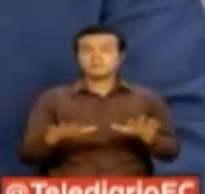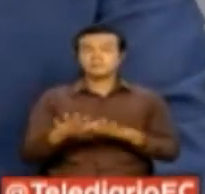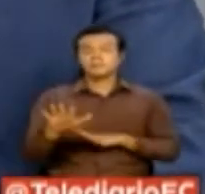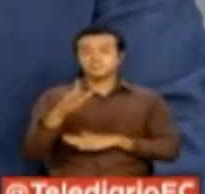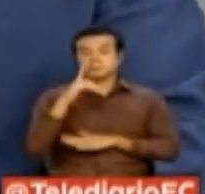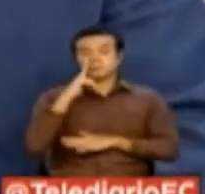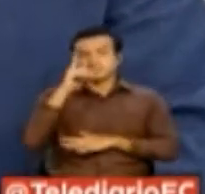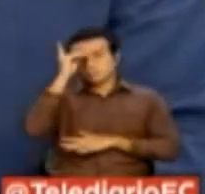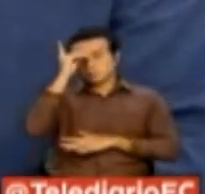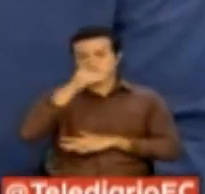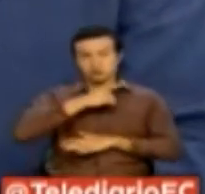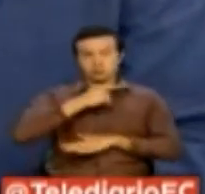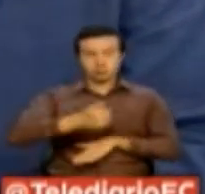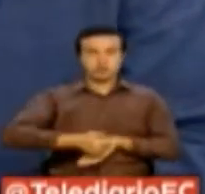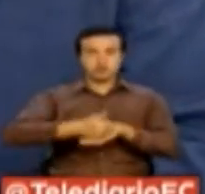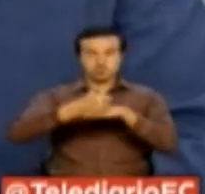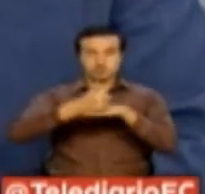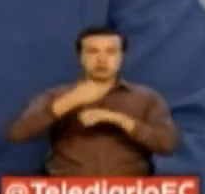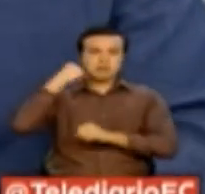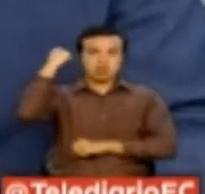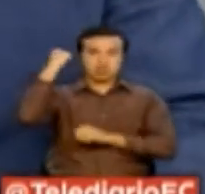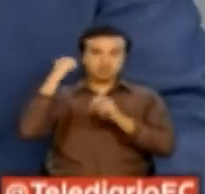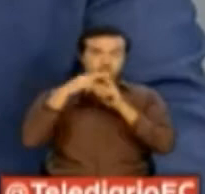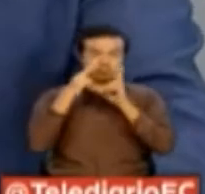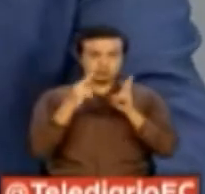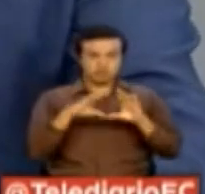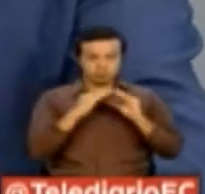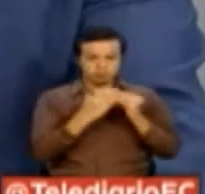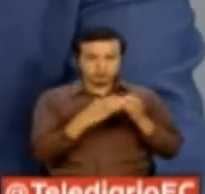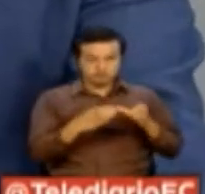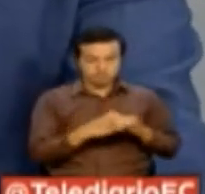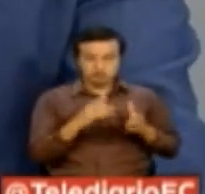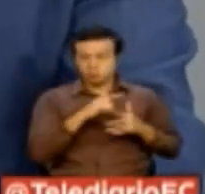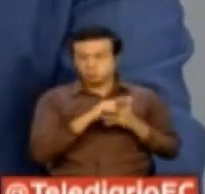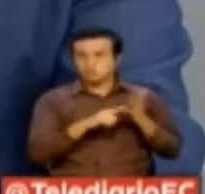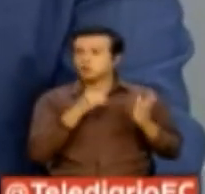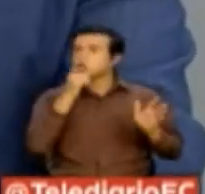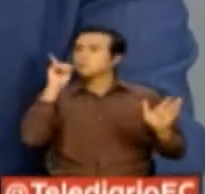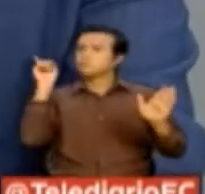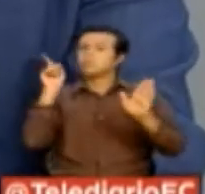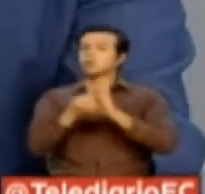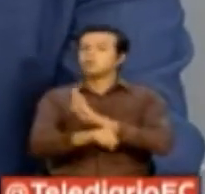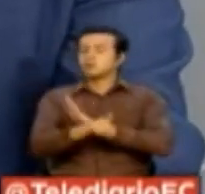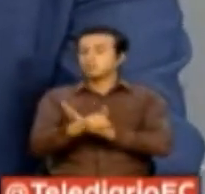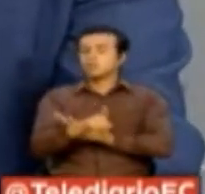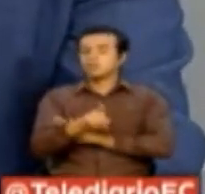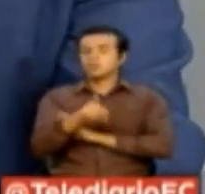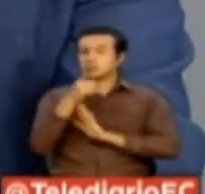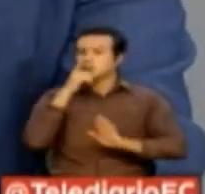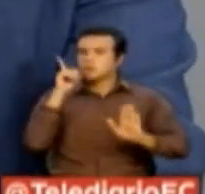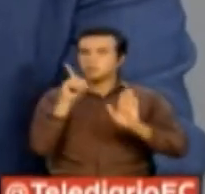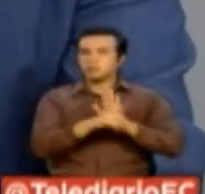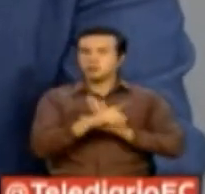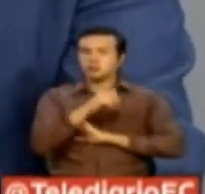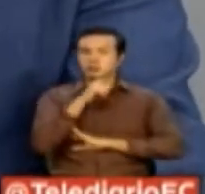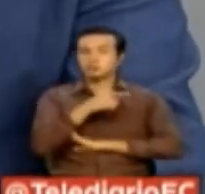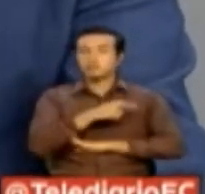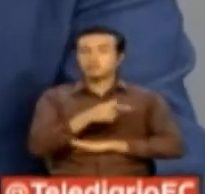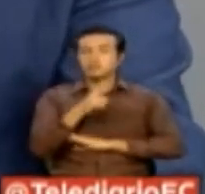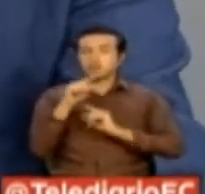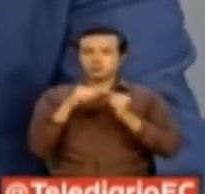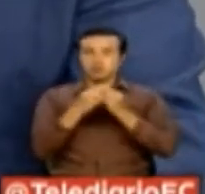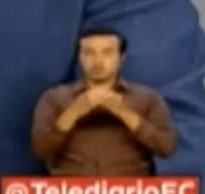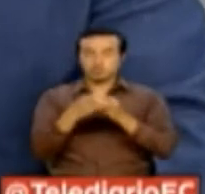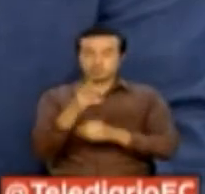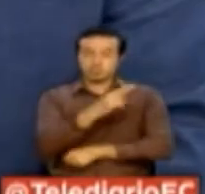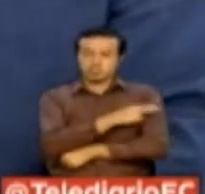la resolución de la corte interamericana de derechos humanos sobre la demanda que había interpuesto un